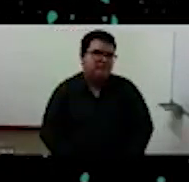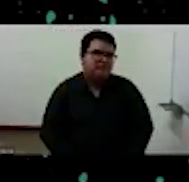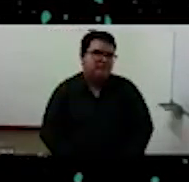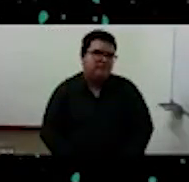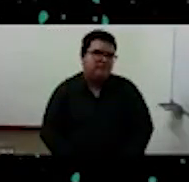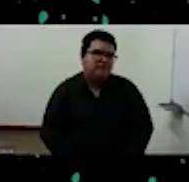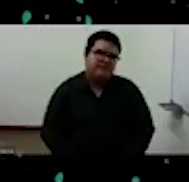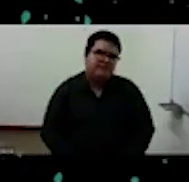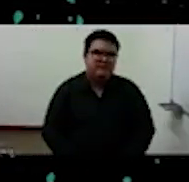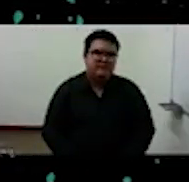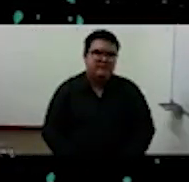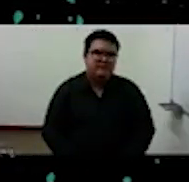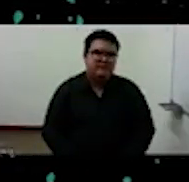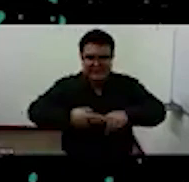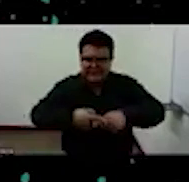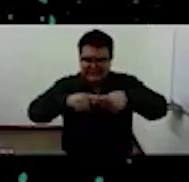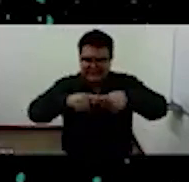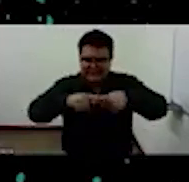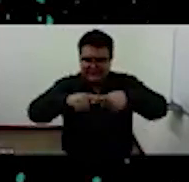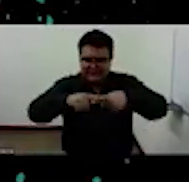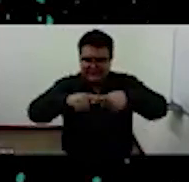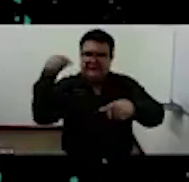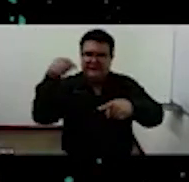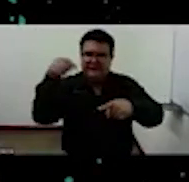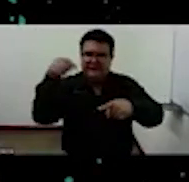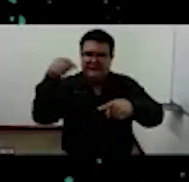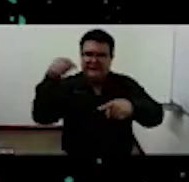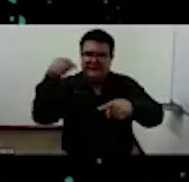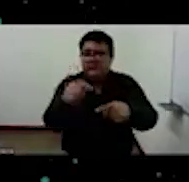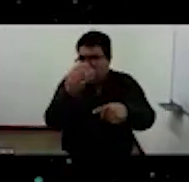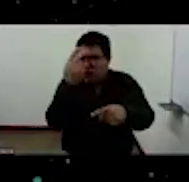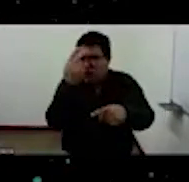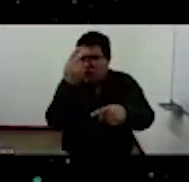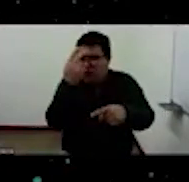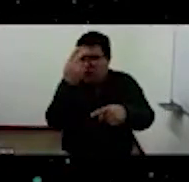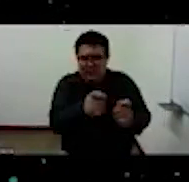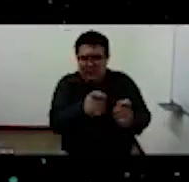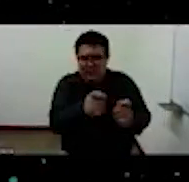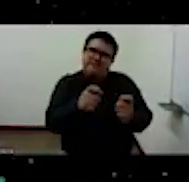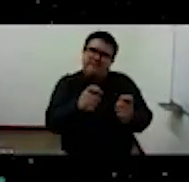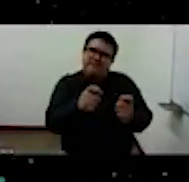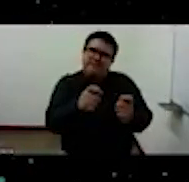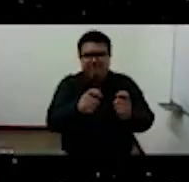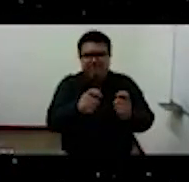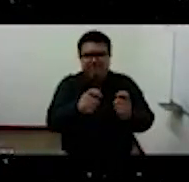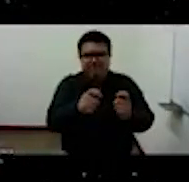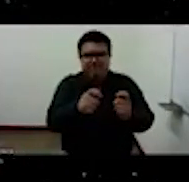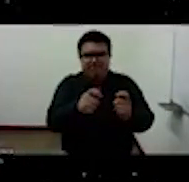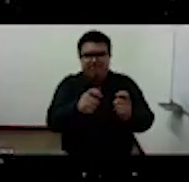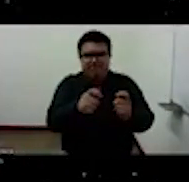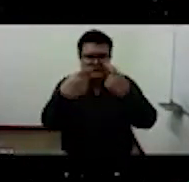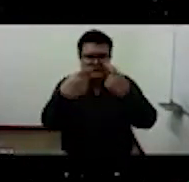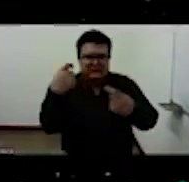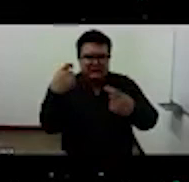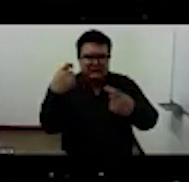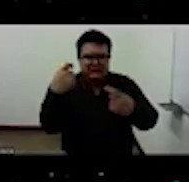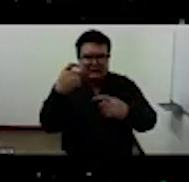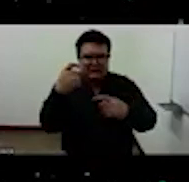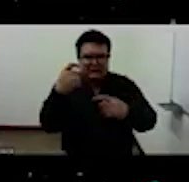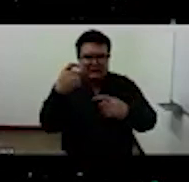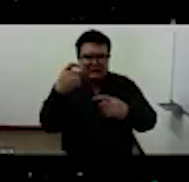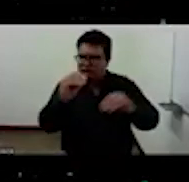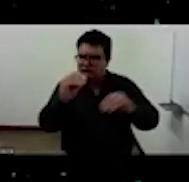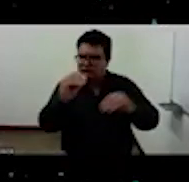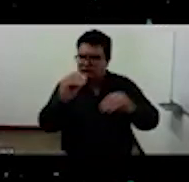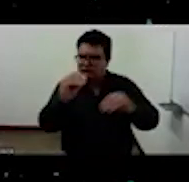el tejido pues, es considerado, digamos, uno puede ser considerado tejedor, así no pertenezca